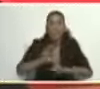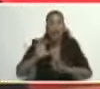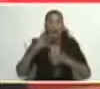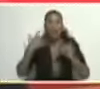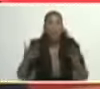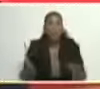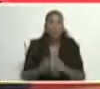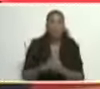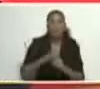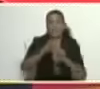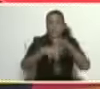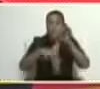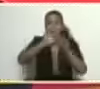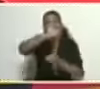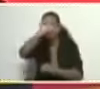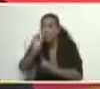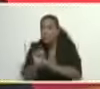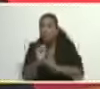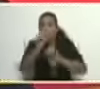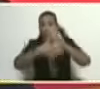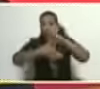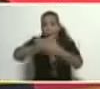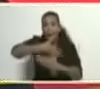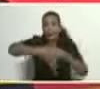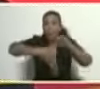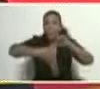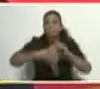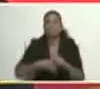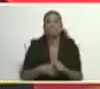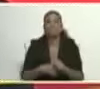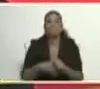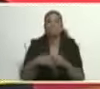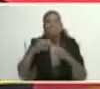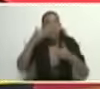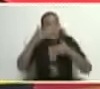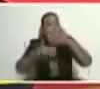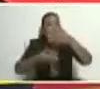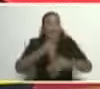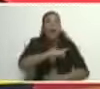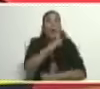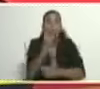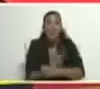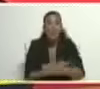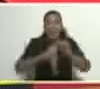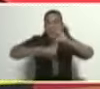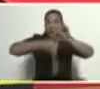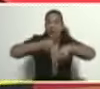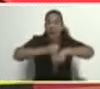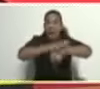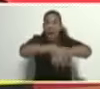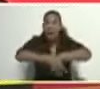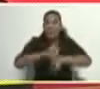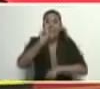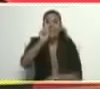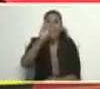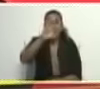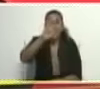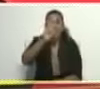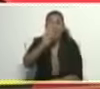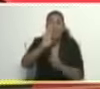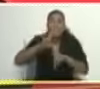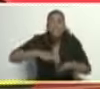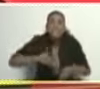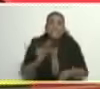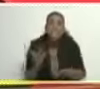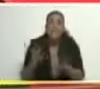regionales del sur global. En el impostergable proceso de fortalecimiento del ALBA TSP debemos